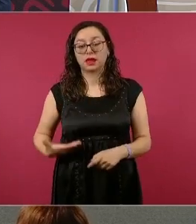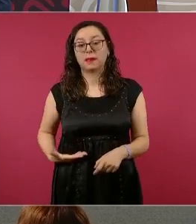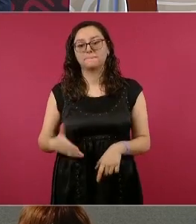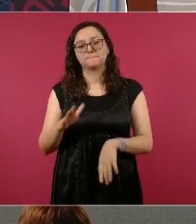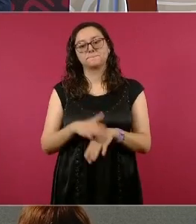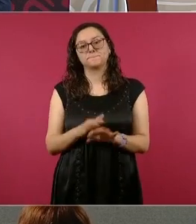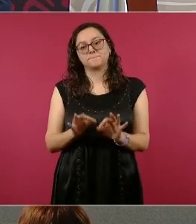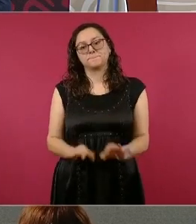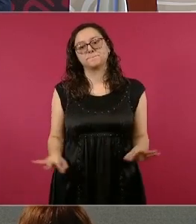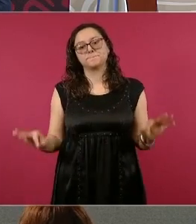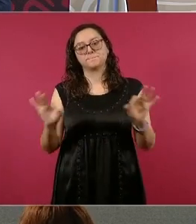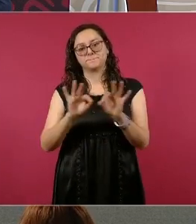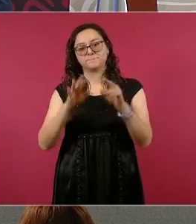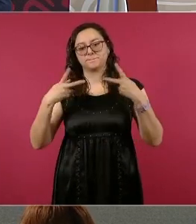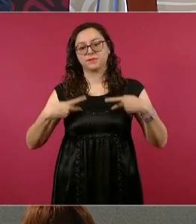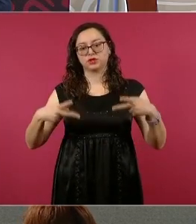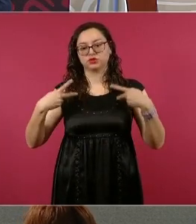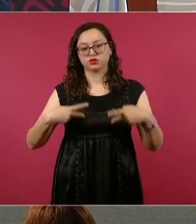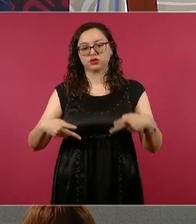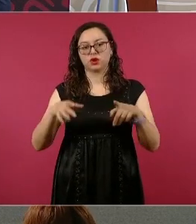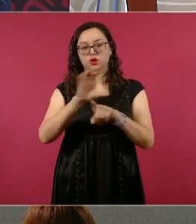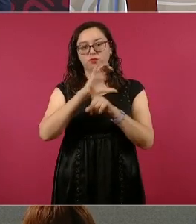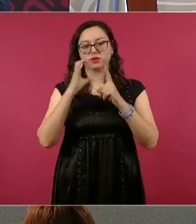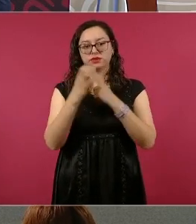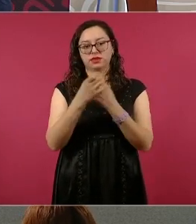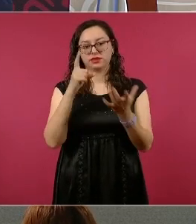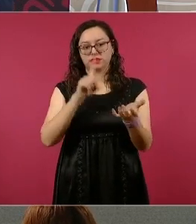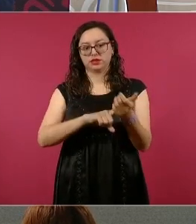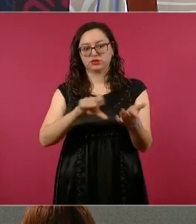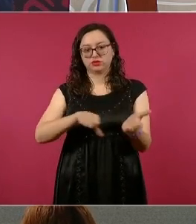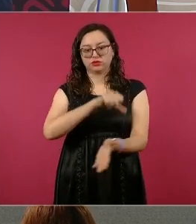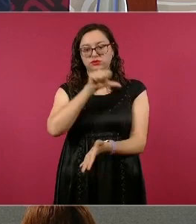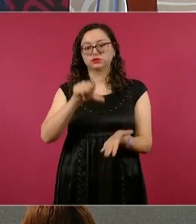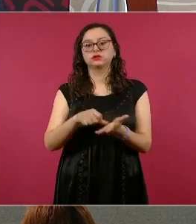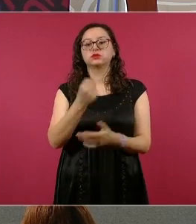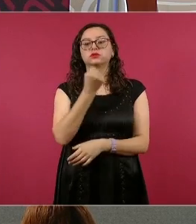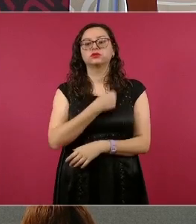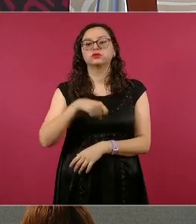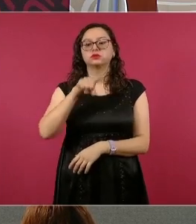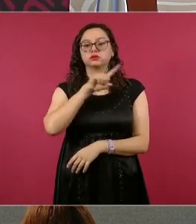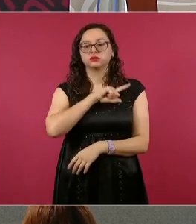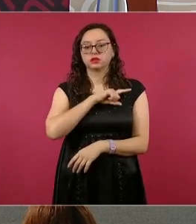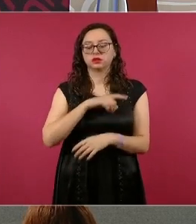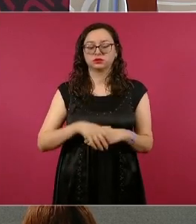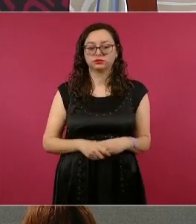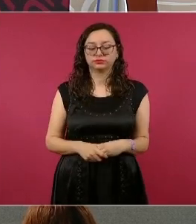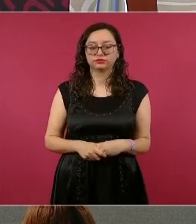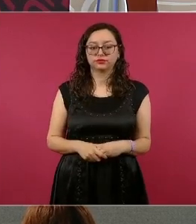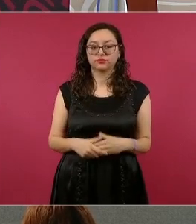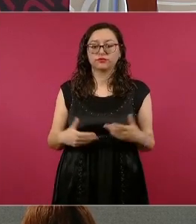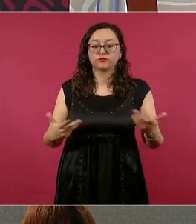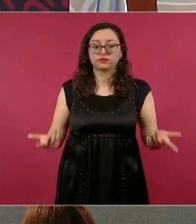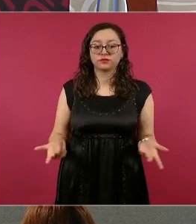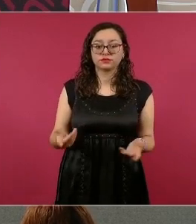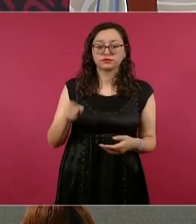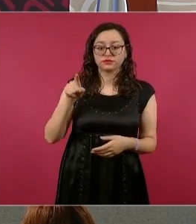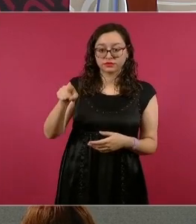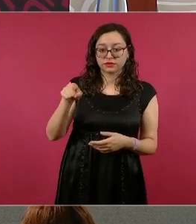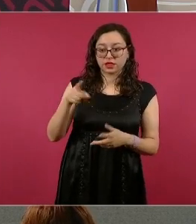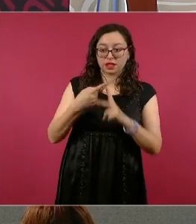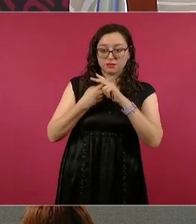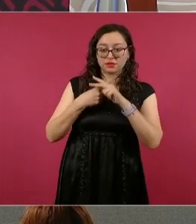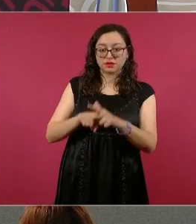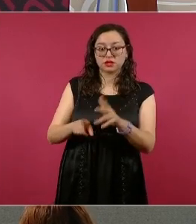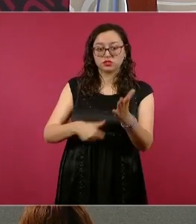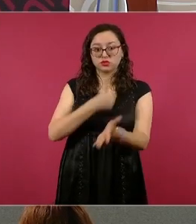integrantes de los comités. Entonces, empezamos con la Ciudad de México hasta el Centro de Salud T3 de José María Rodríguez, allá